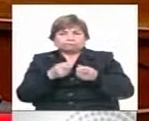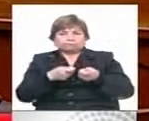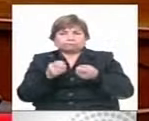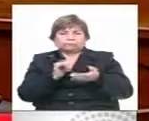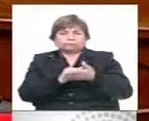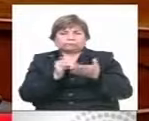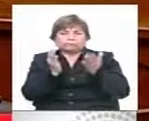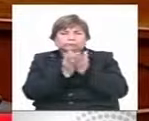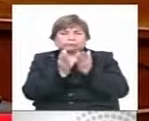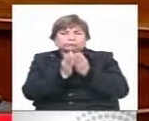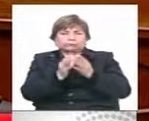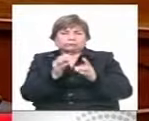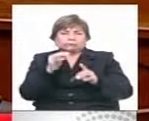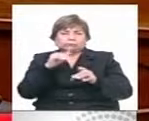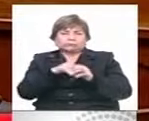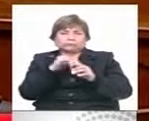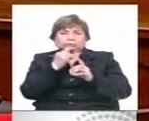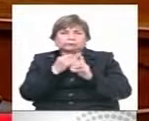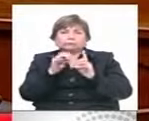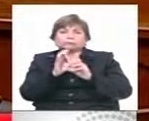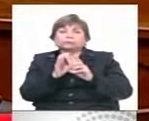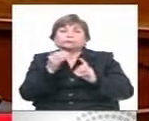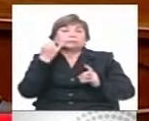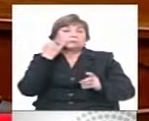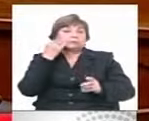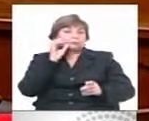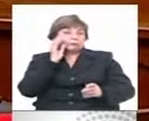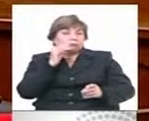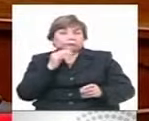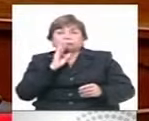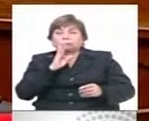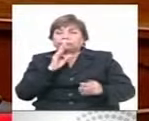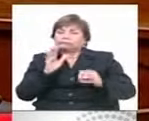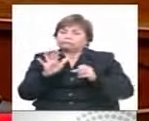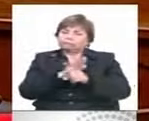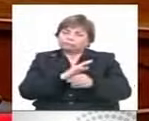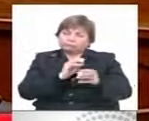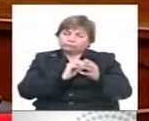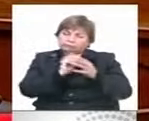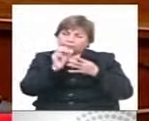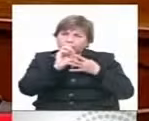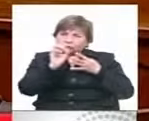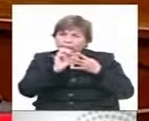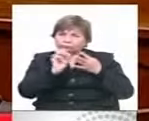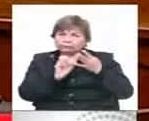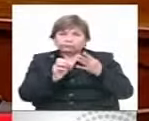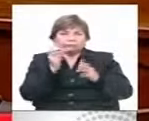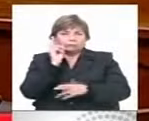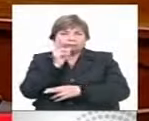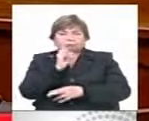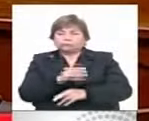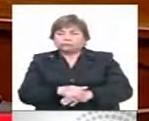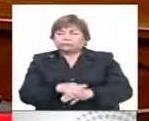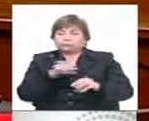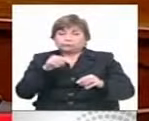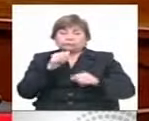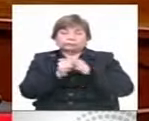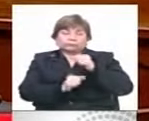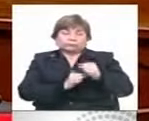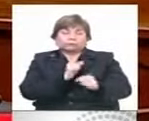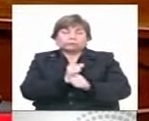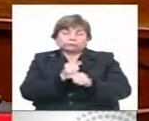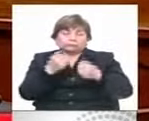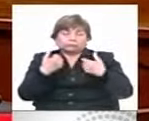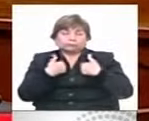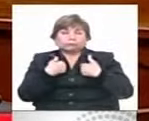la educación intercultural bilingüe, que fortalezca las competencias profesionales del docente. Este año